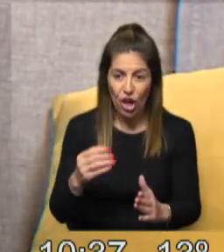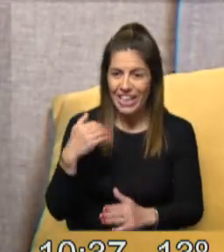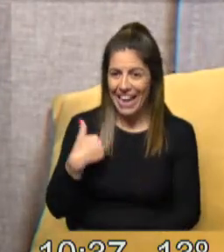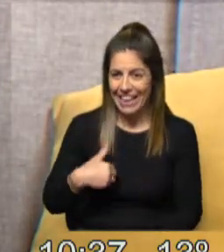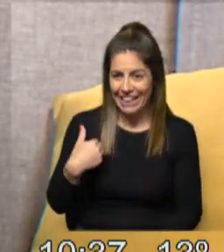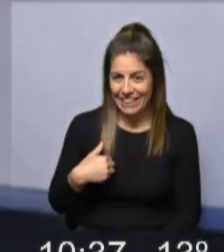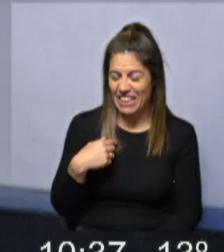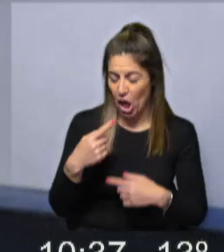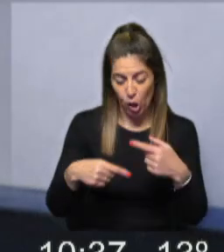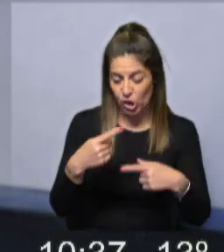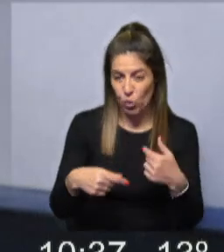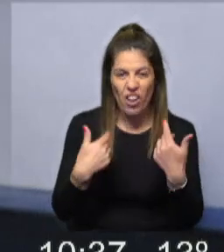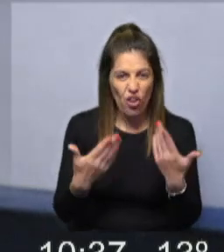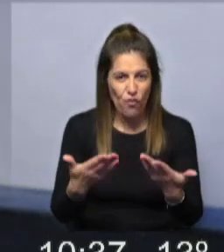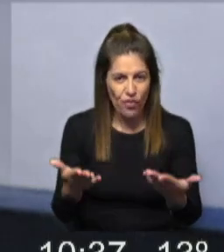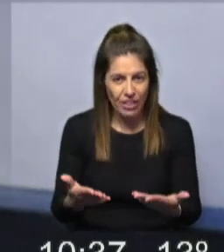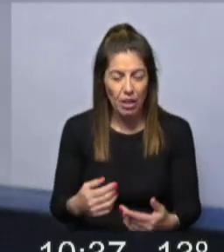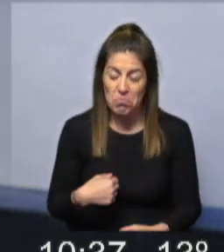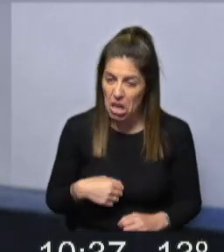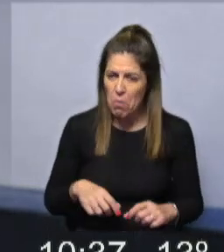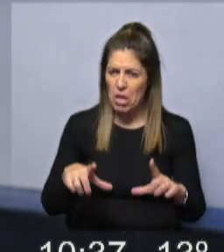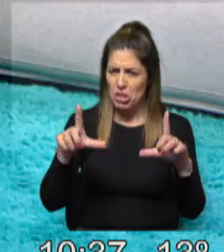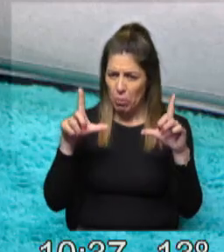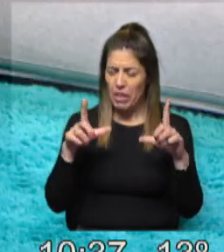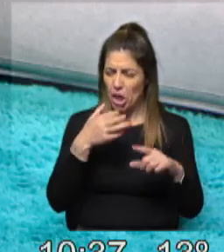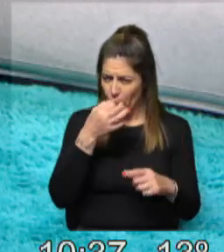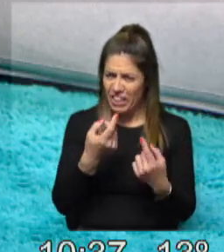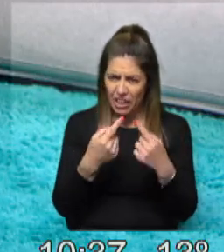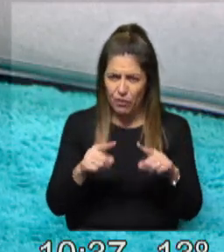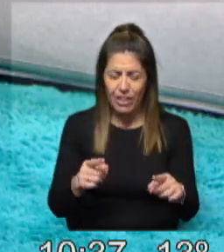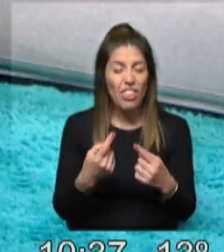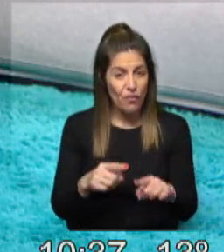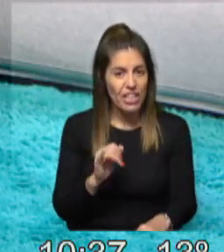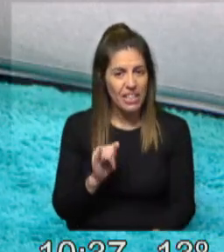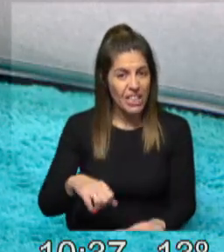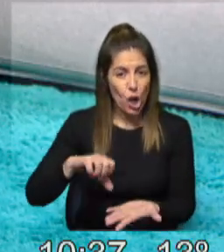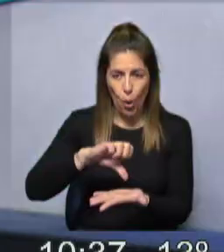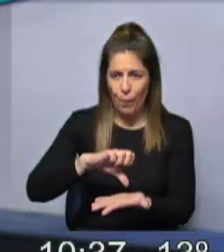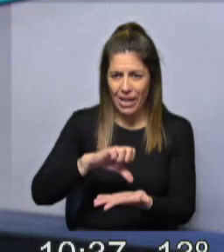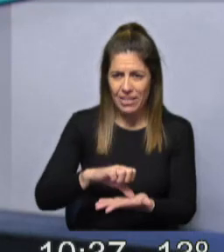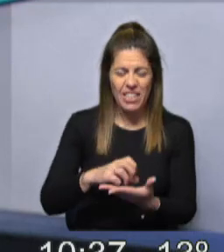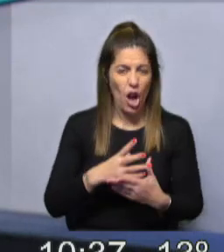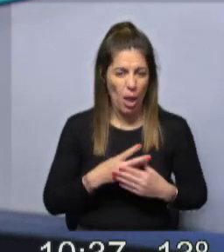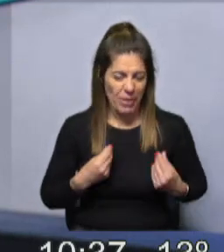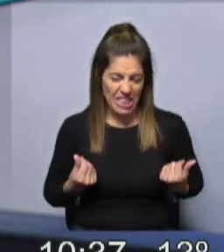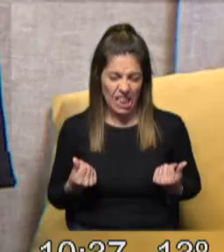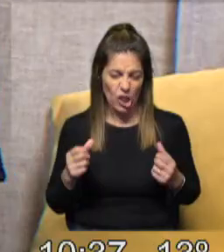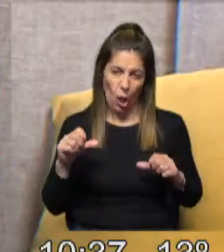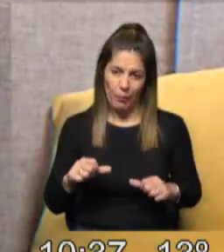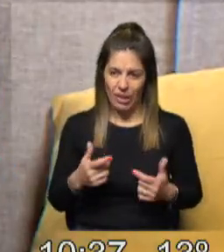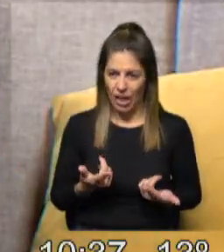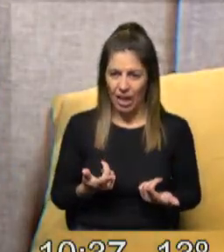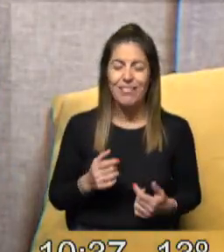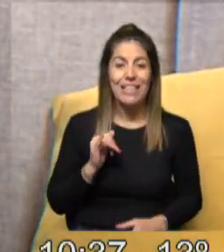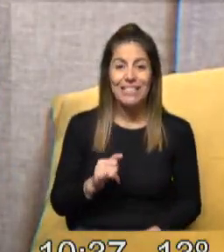sigue en oferta. Pero me sorprende que sea tan distinto entre los países. Sí. Ahora me siento ninguneado.